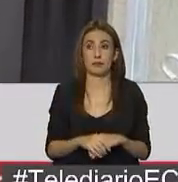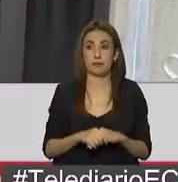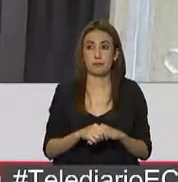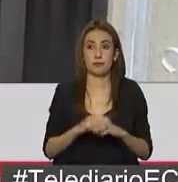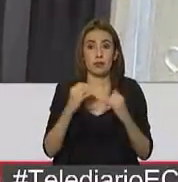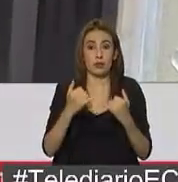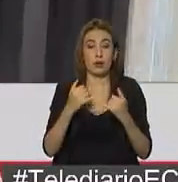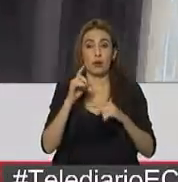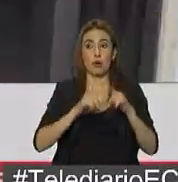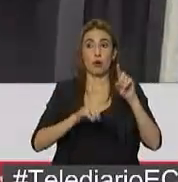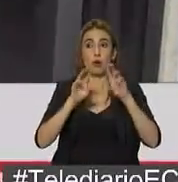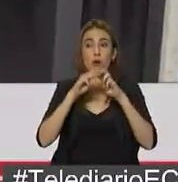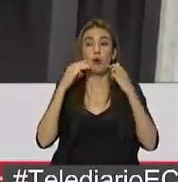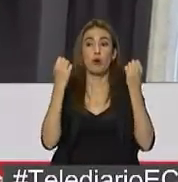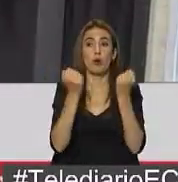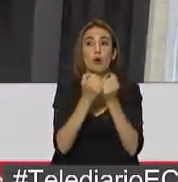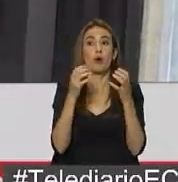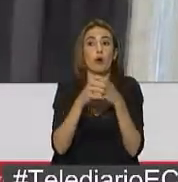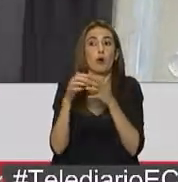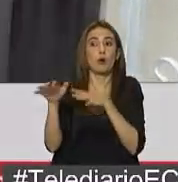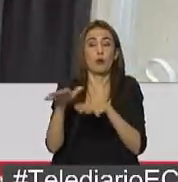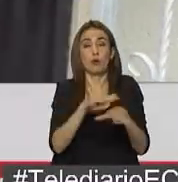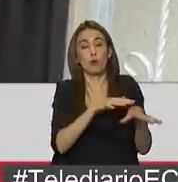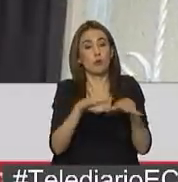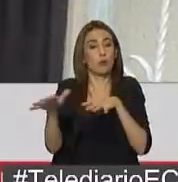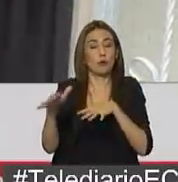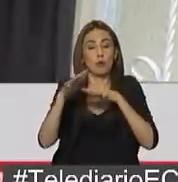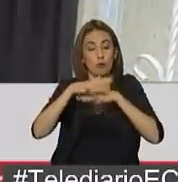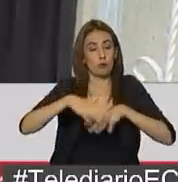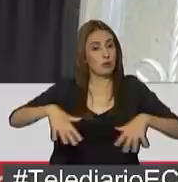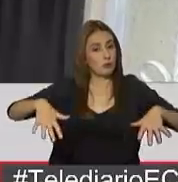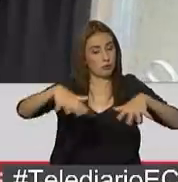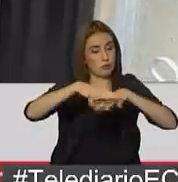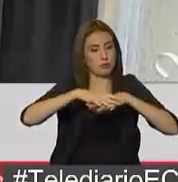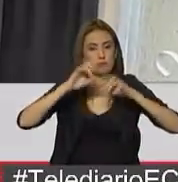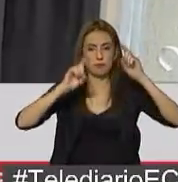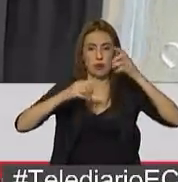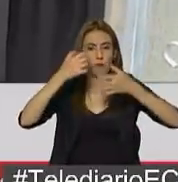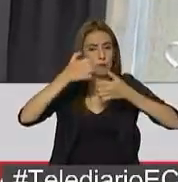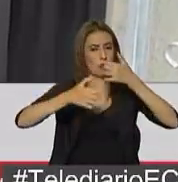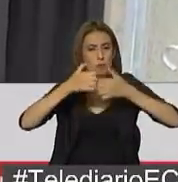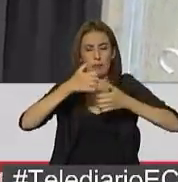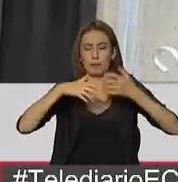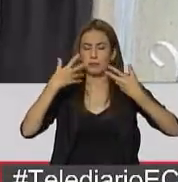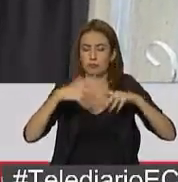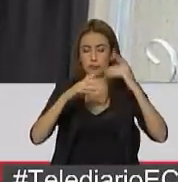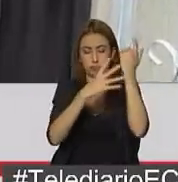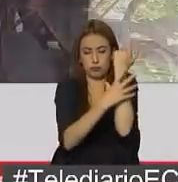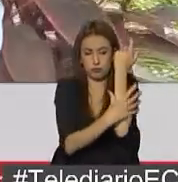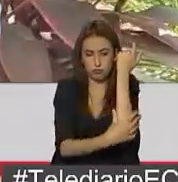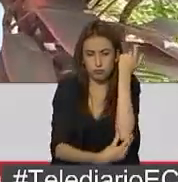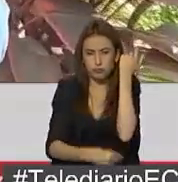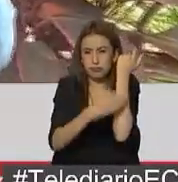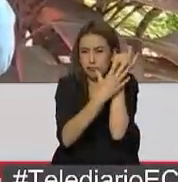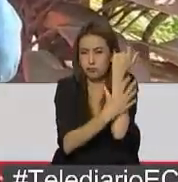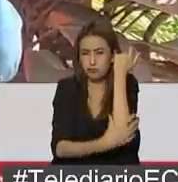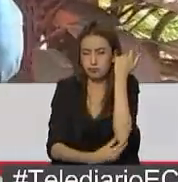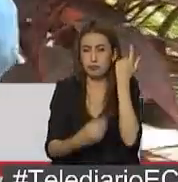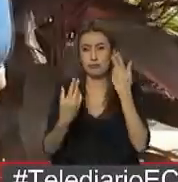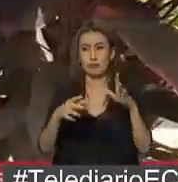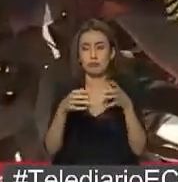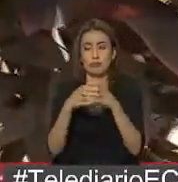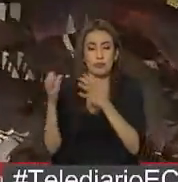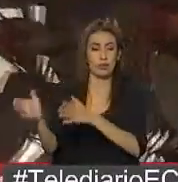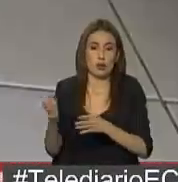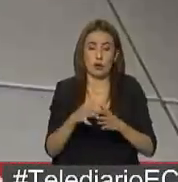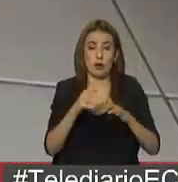relación interinstitucional que tenemos para atender los casos de extrema pobreza y además de vulnerabilidad. Durante estas jornadas